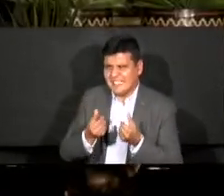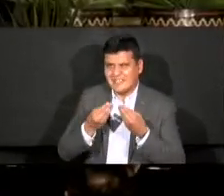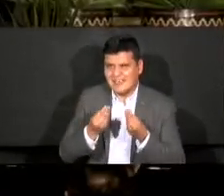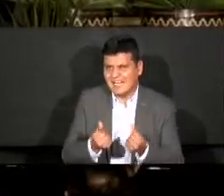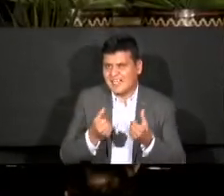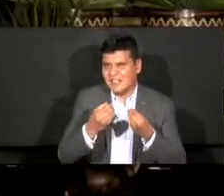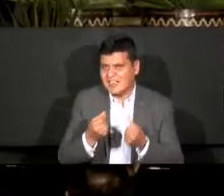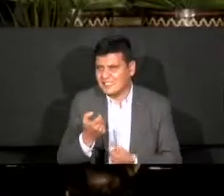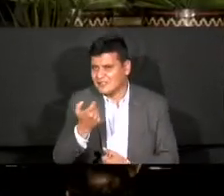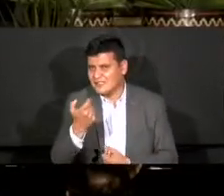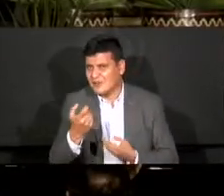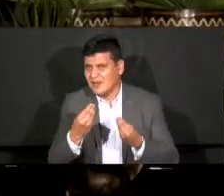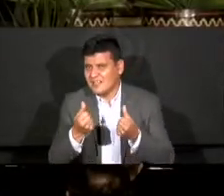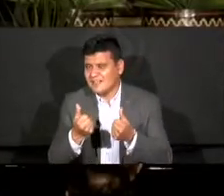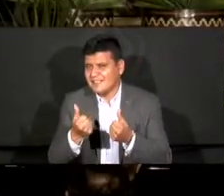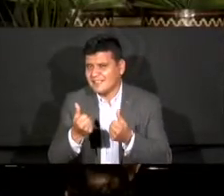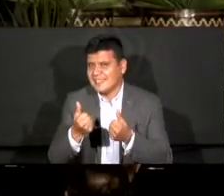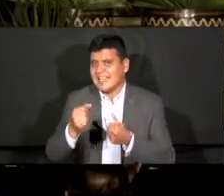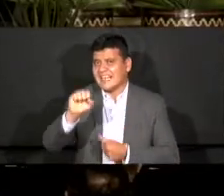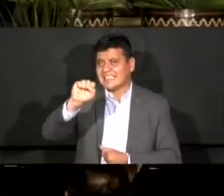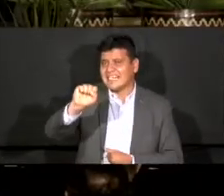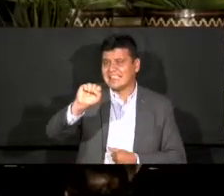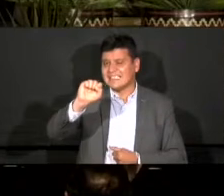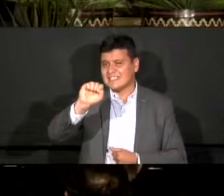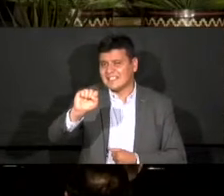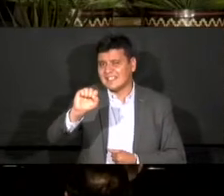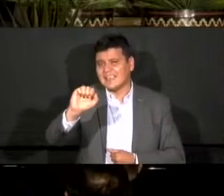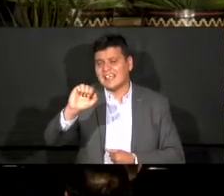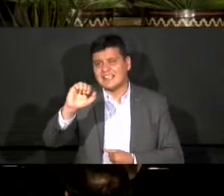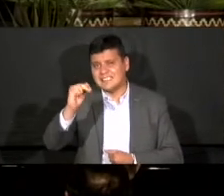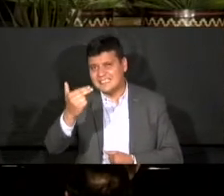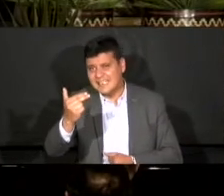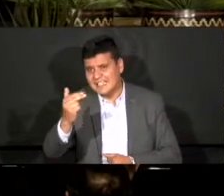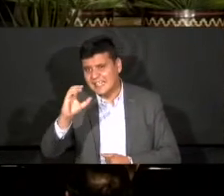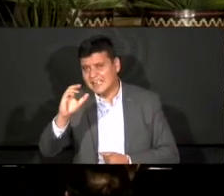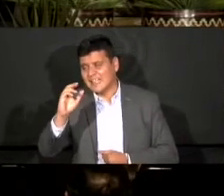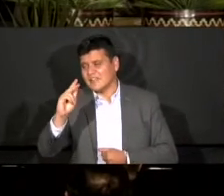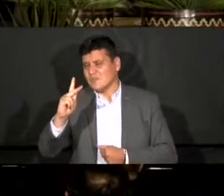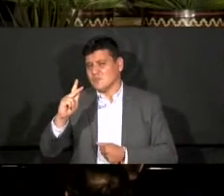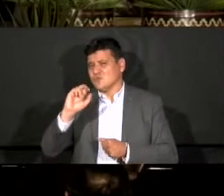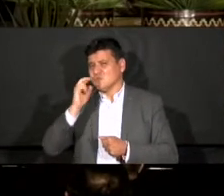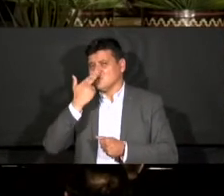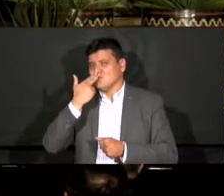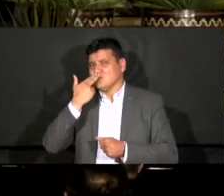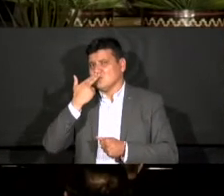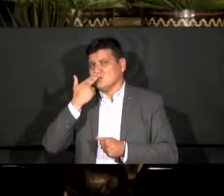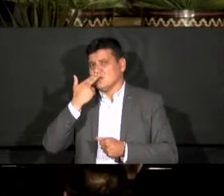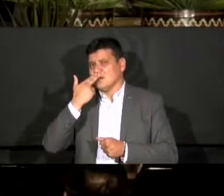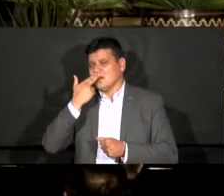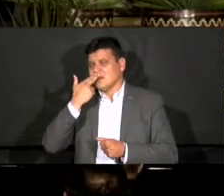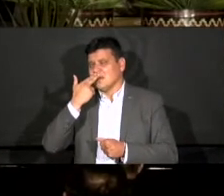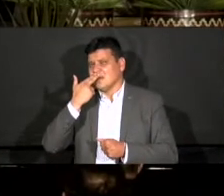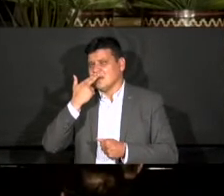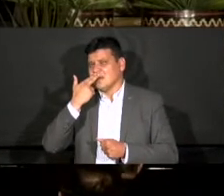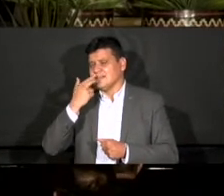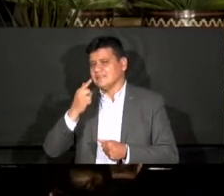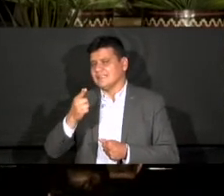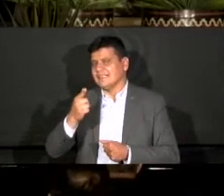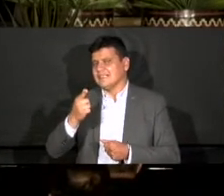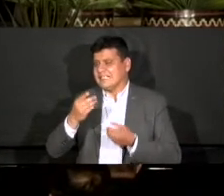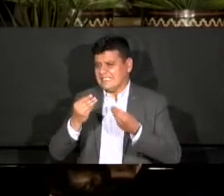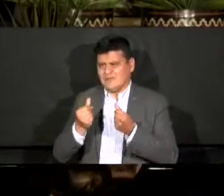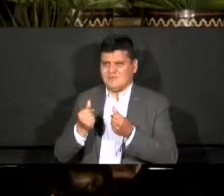otro 70% era ejecutado por organismos descentralizados, sin controles de gastos